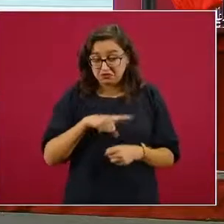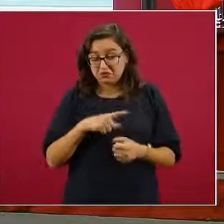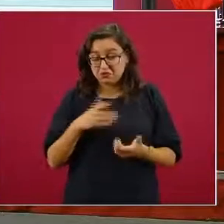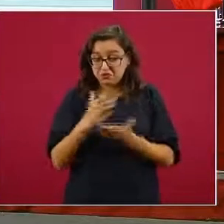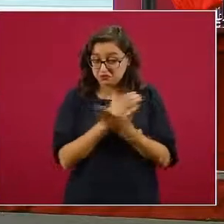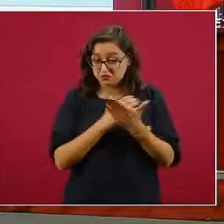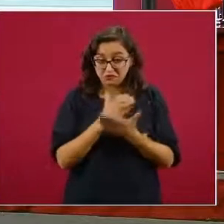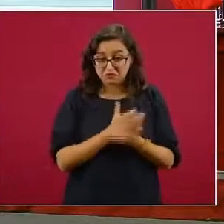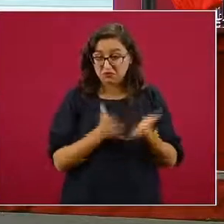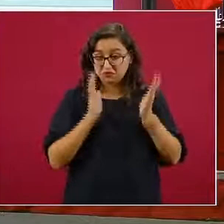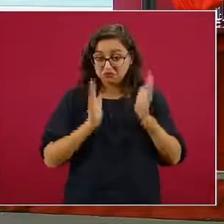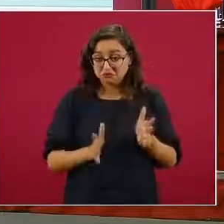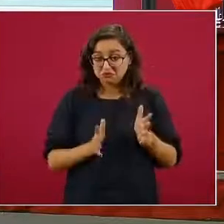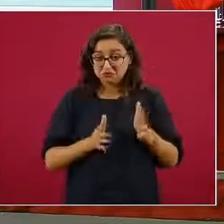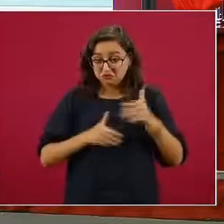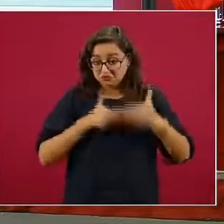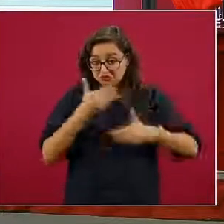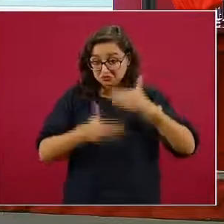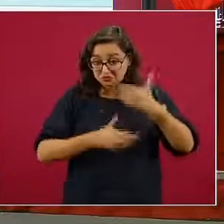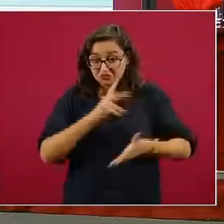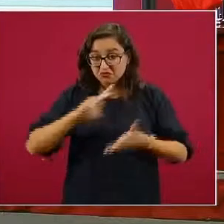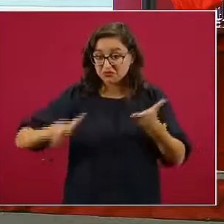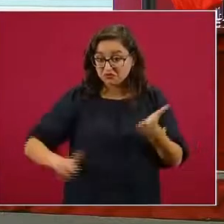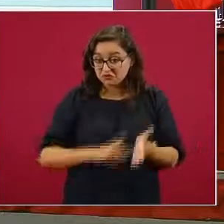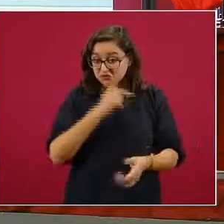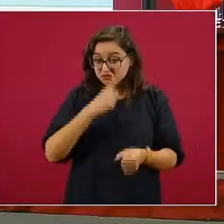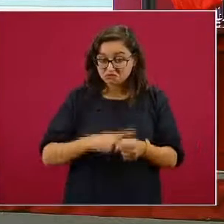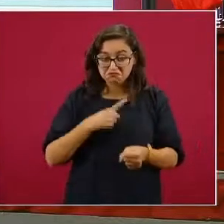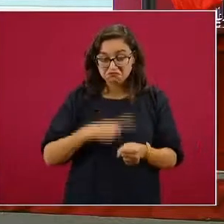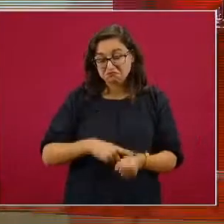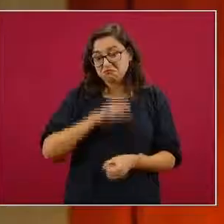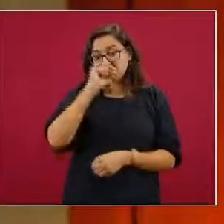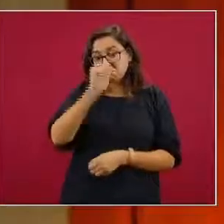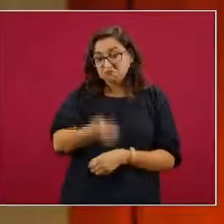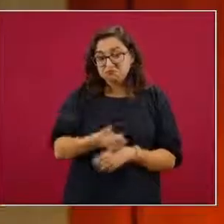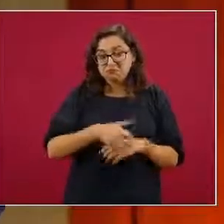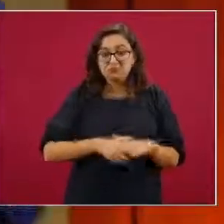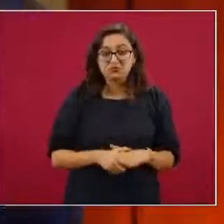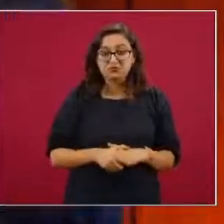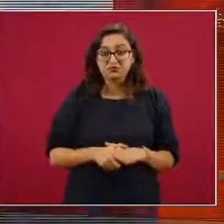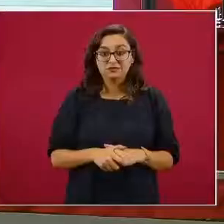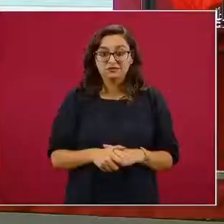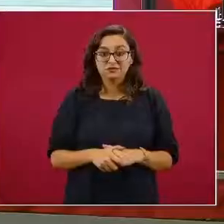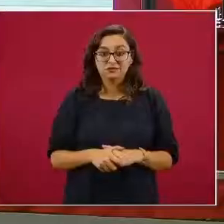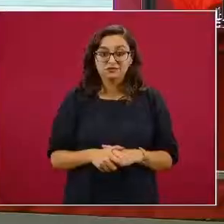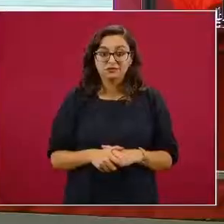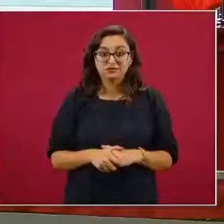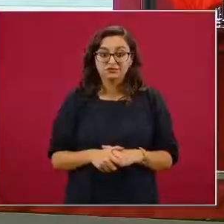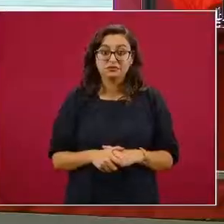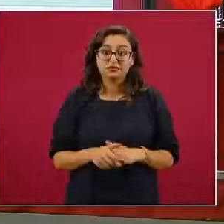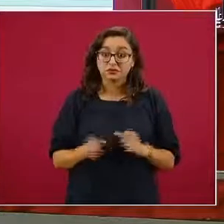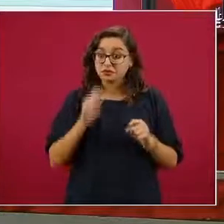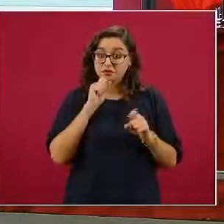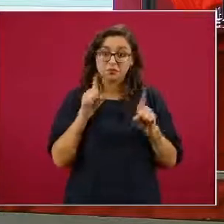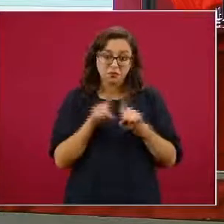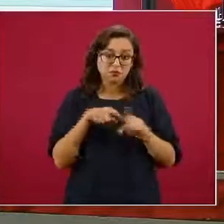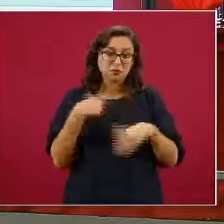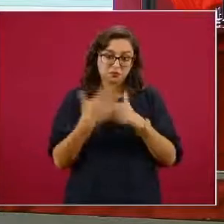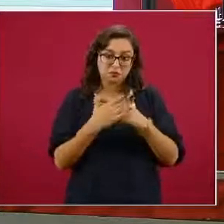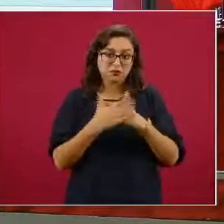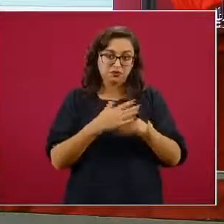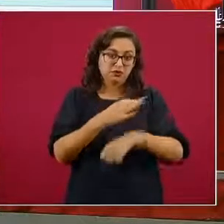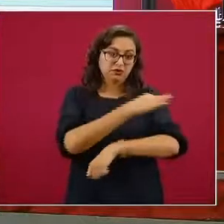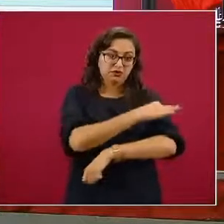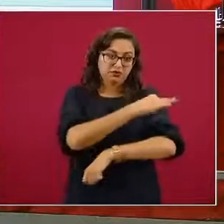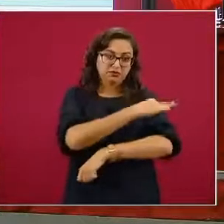recuperadas que probablemente ya no se van a infectar, tal como ocurrirá cuando tengamos la vacuna. Entonces